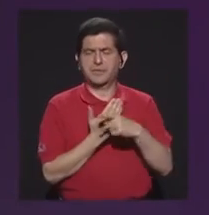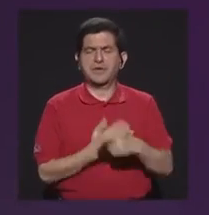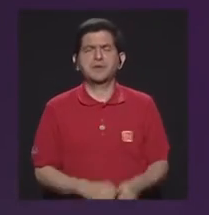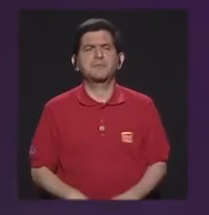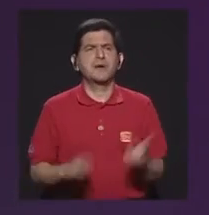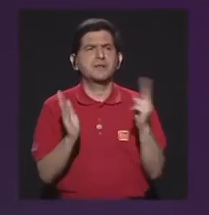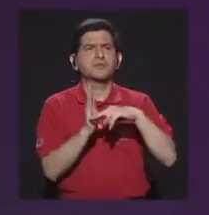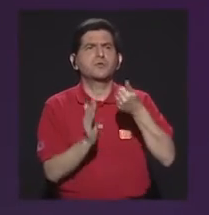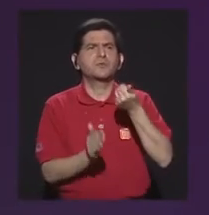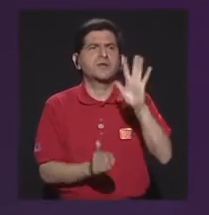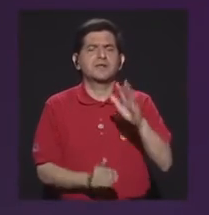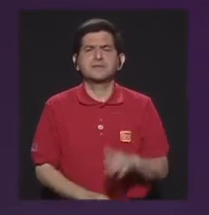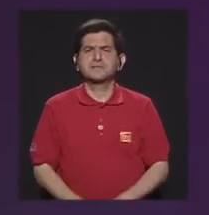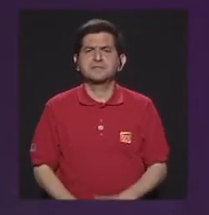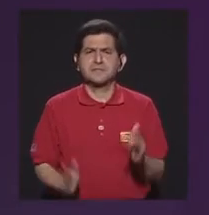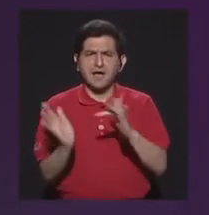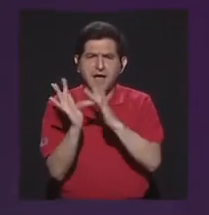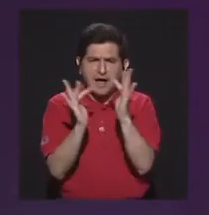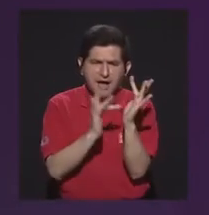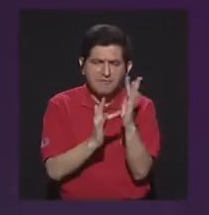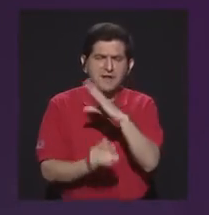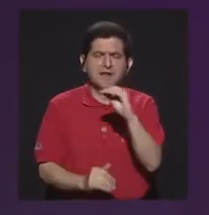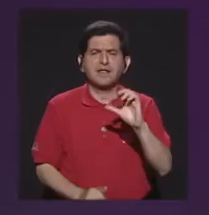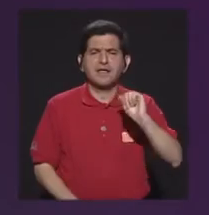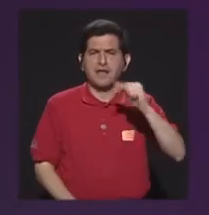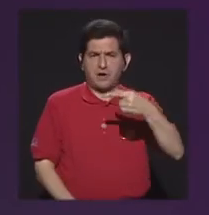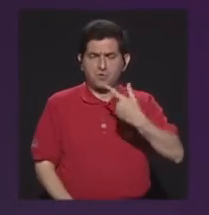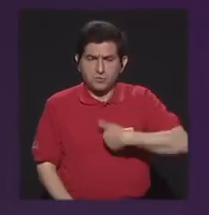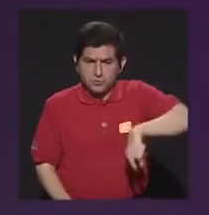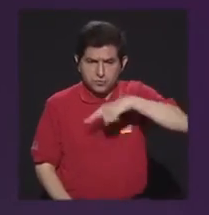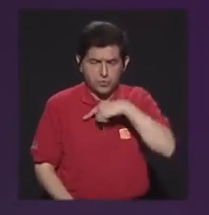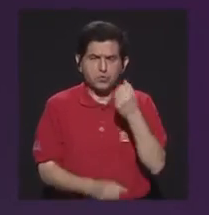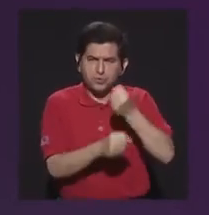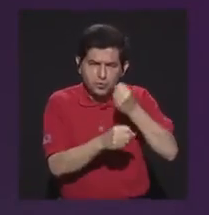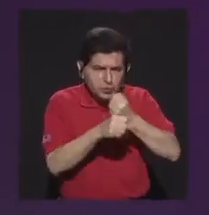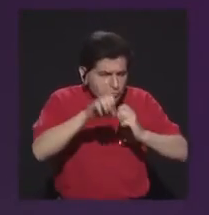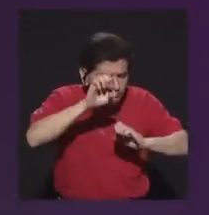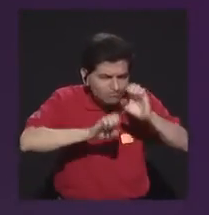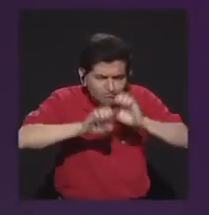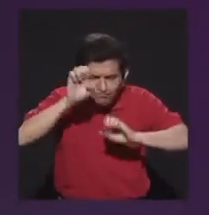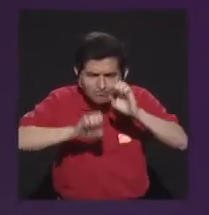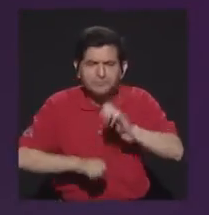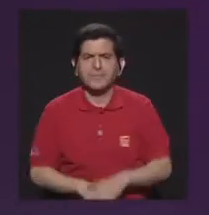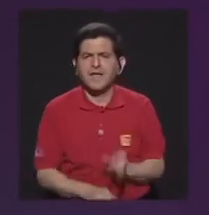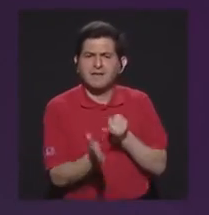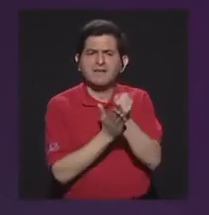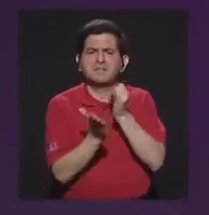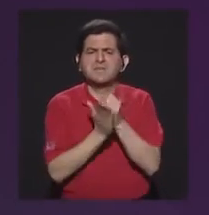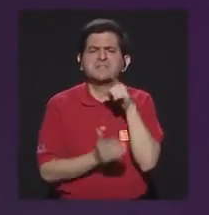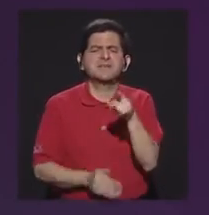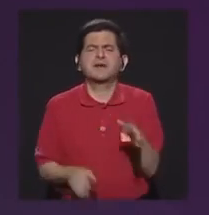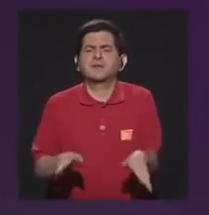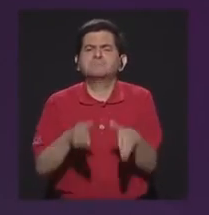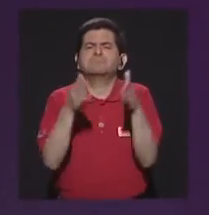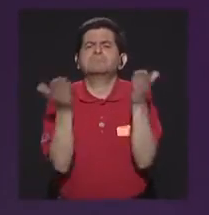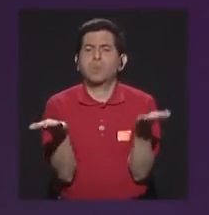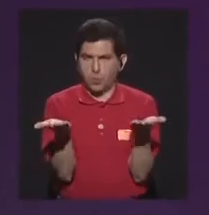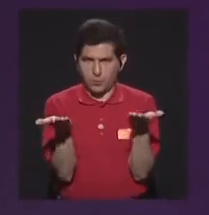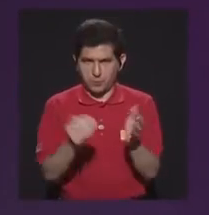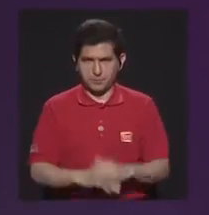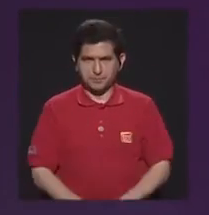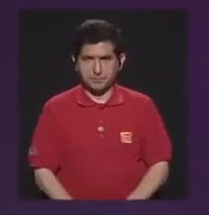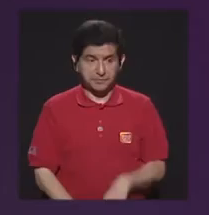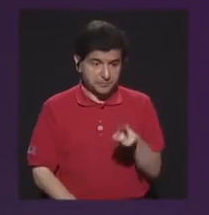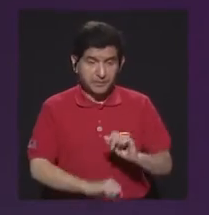entre abril y agosto del 2015, nos damos una tarea de evaluar, de investigar cómo está